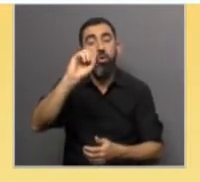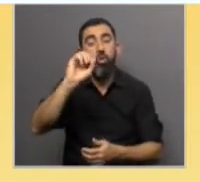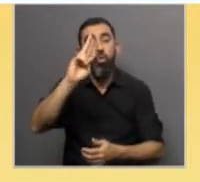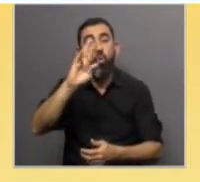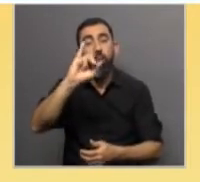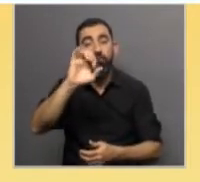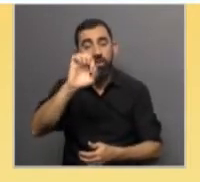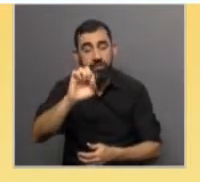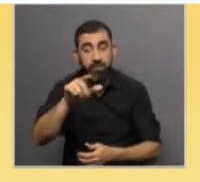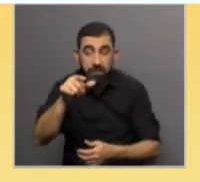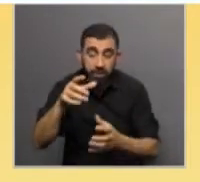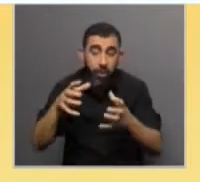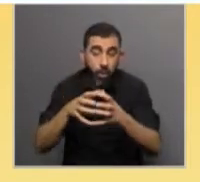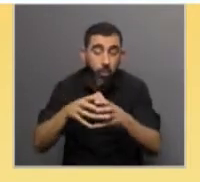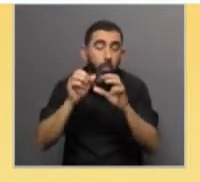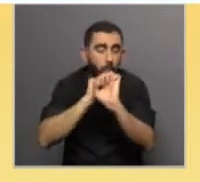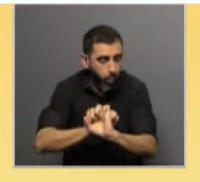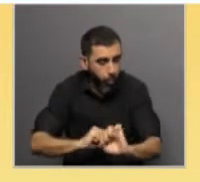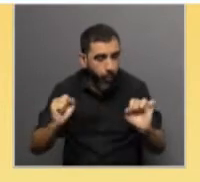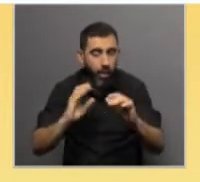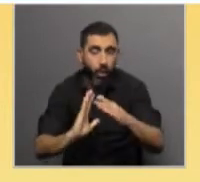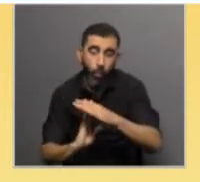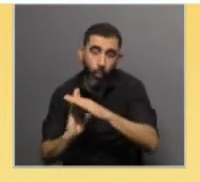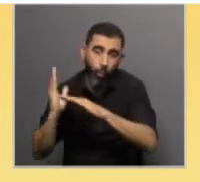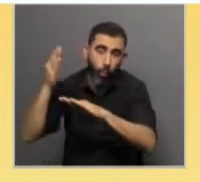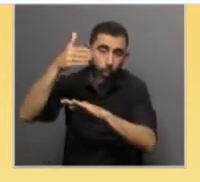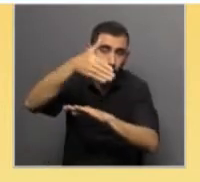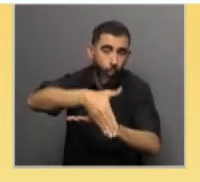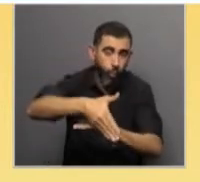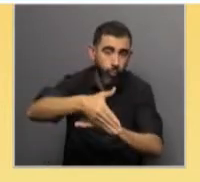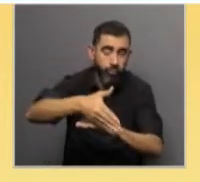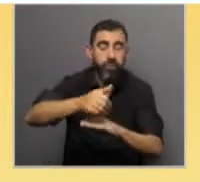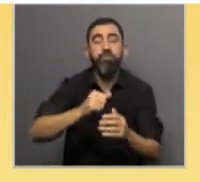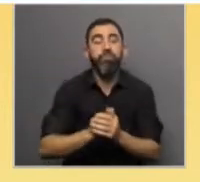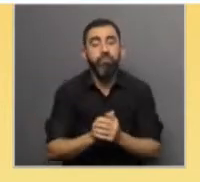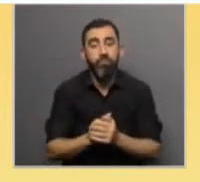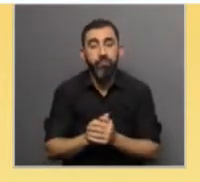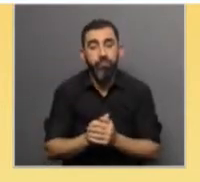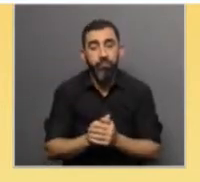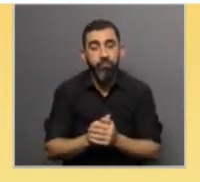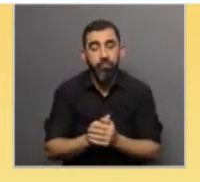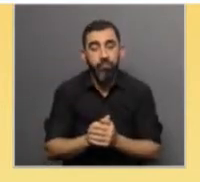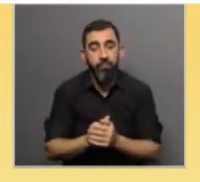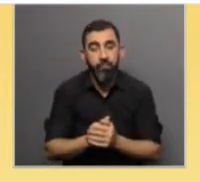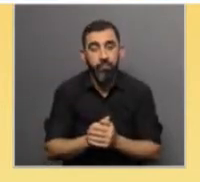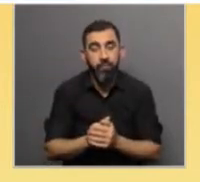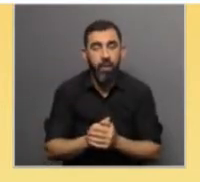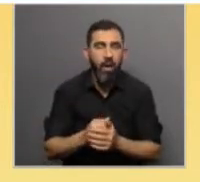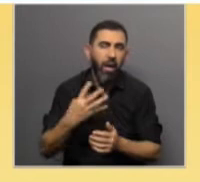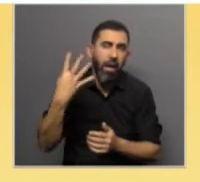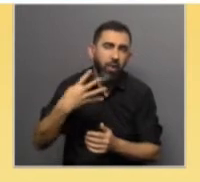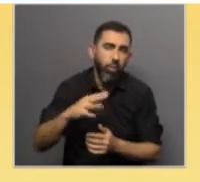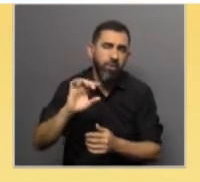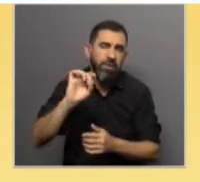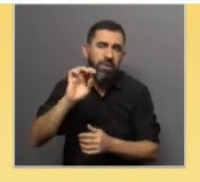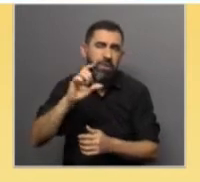que habría cruzado la región del estrecho de Bering hace 14 o 15